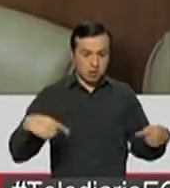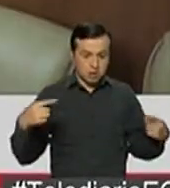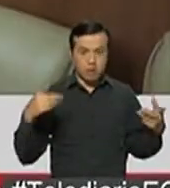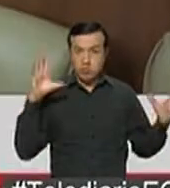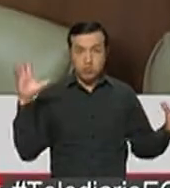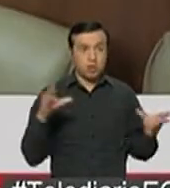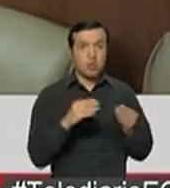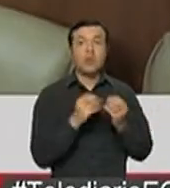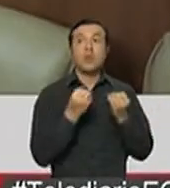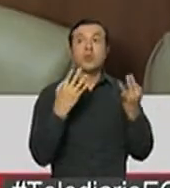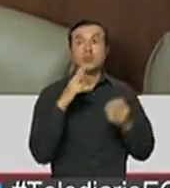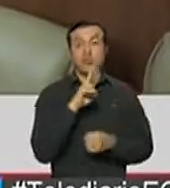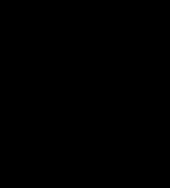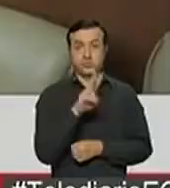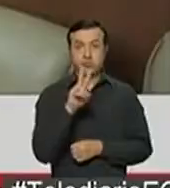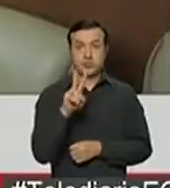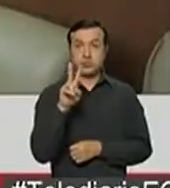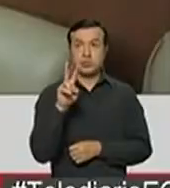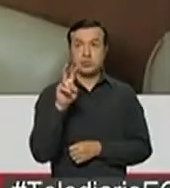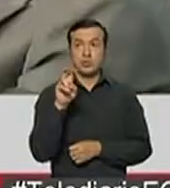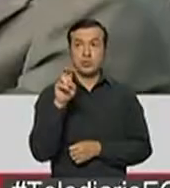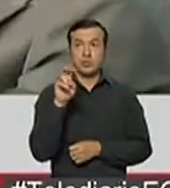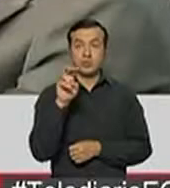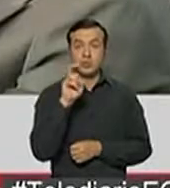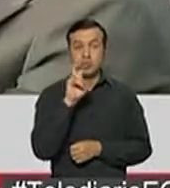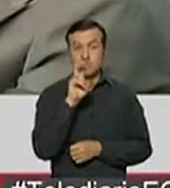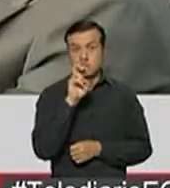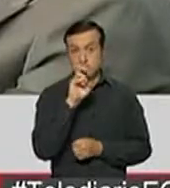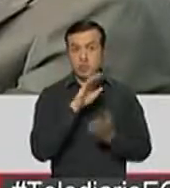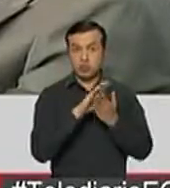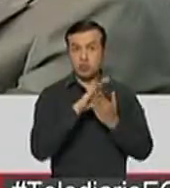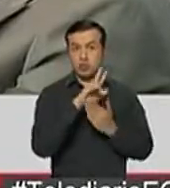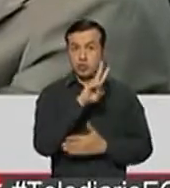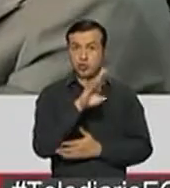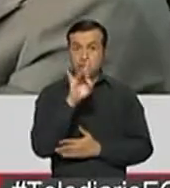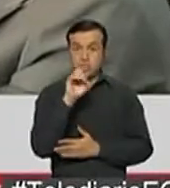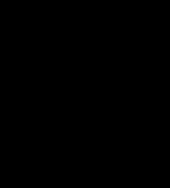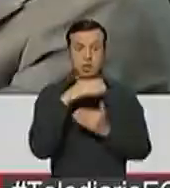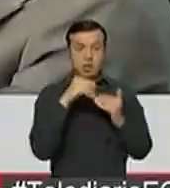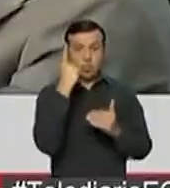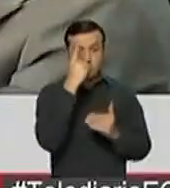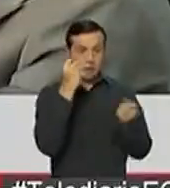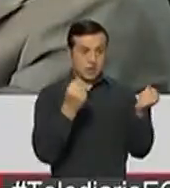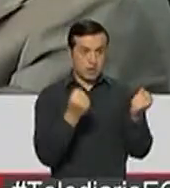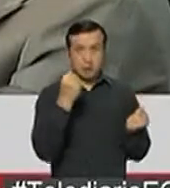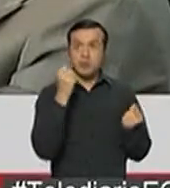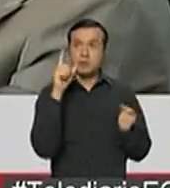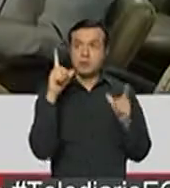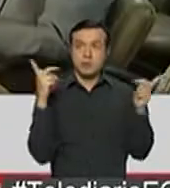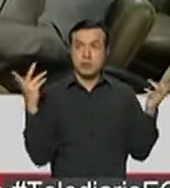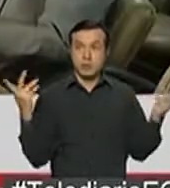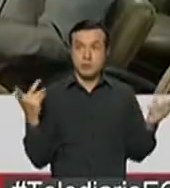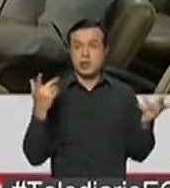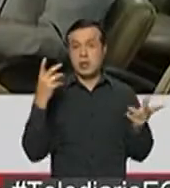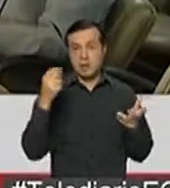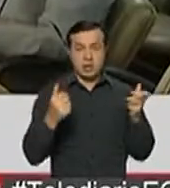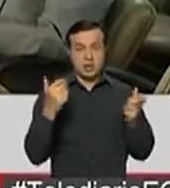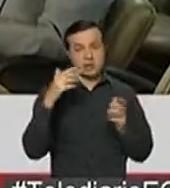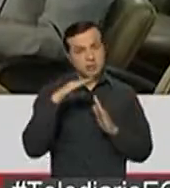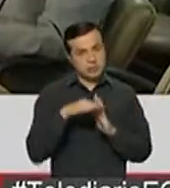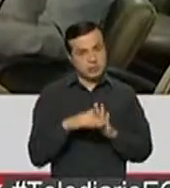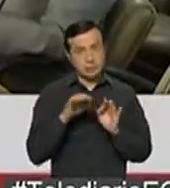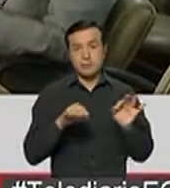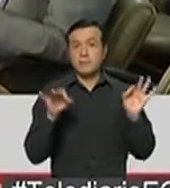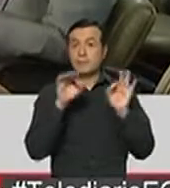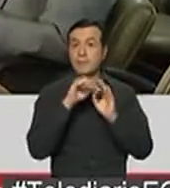en $280 en promedio por vehículo. Aseguran que se puede negociar plazos amplios para productos sensibles como los lácteos, pero que sin